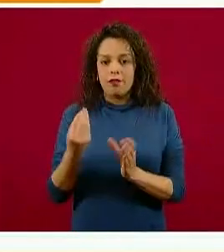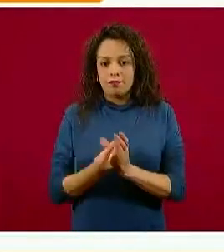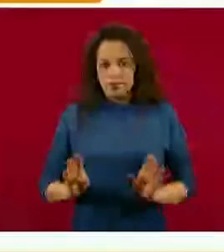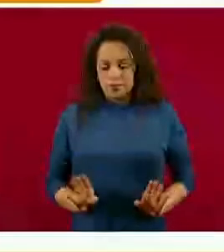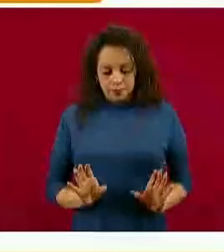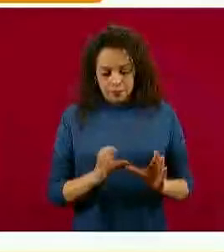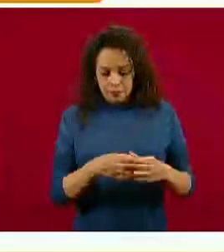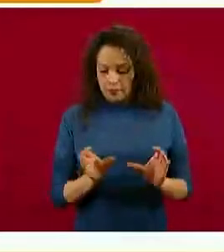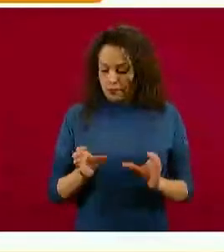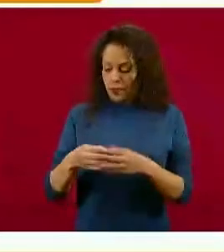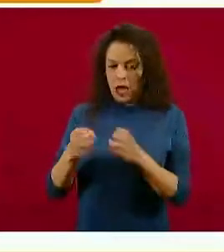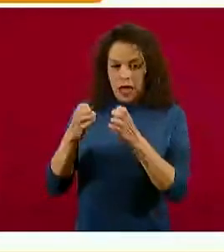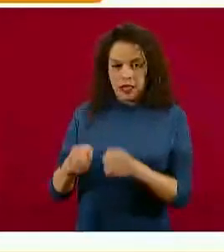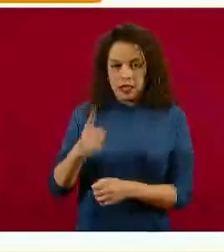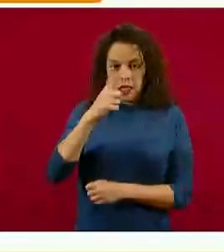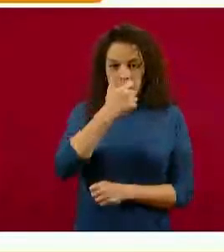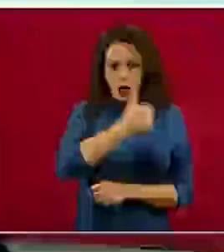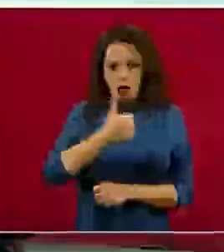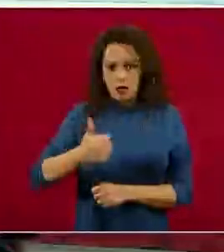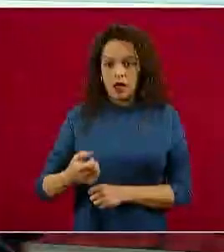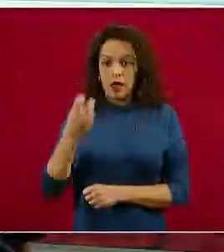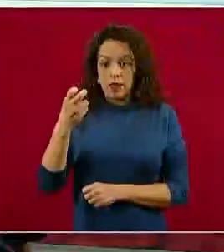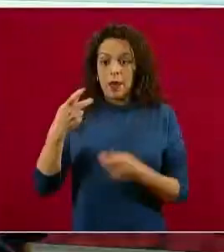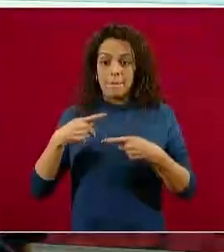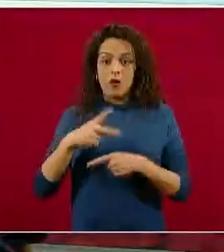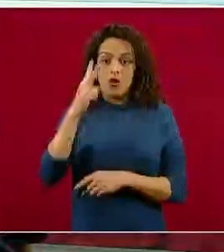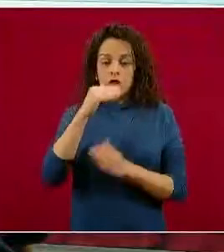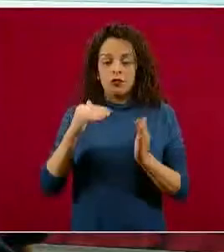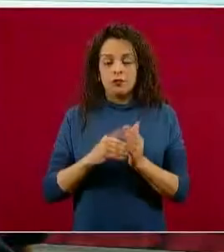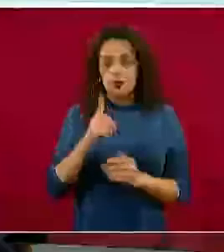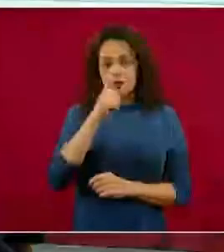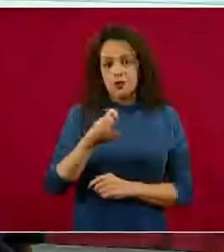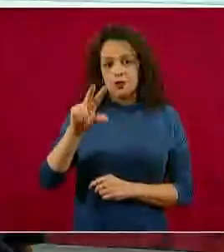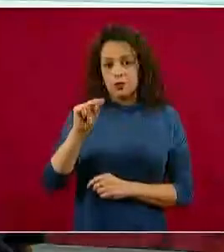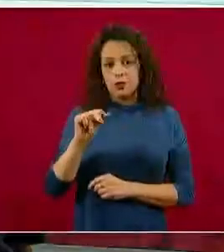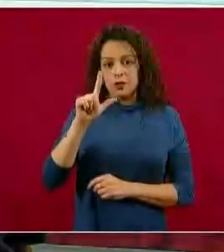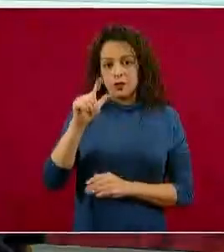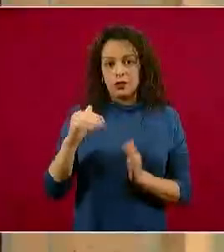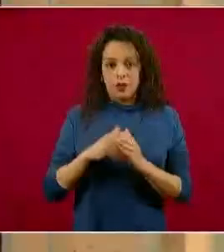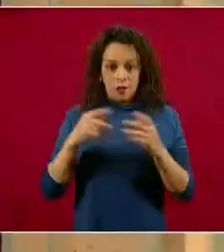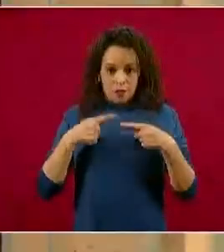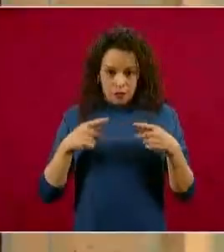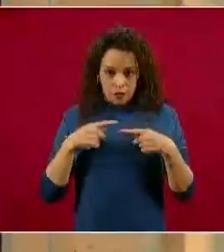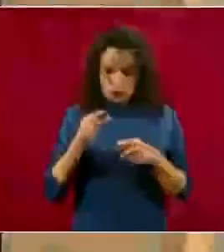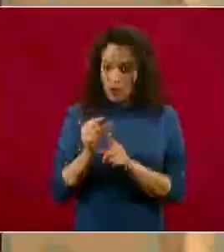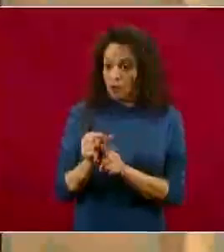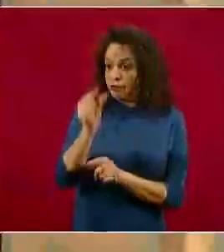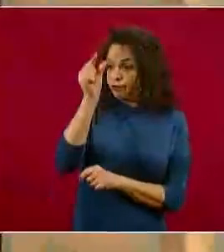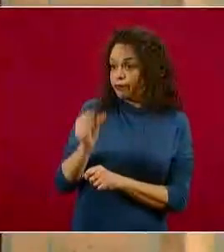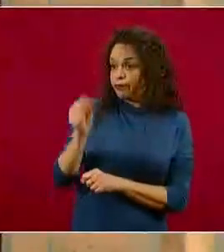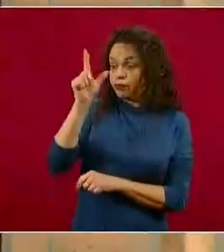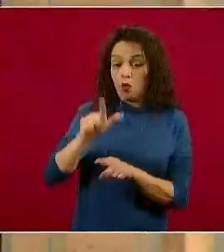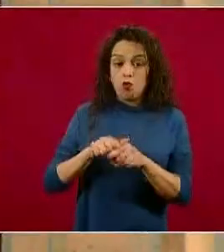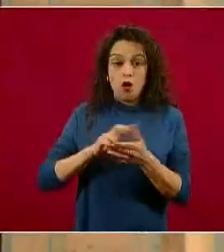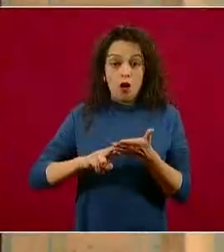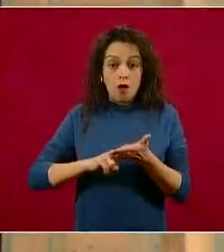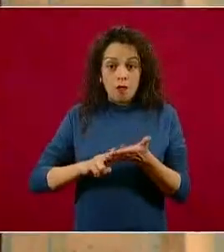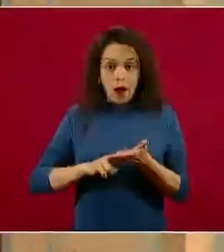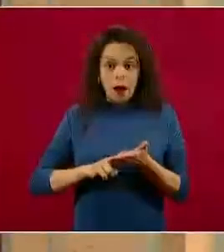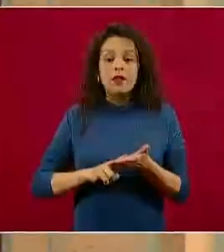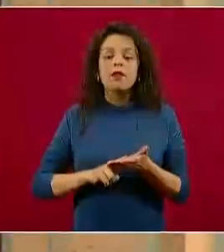cada una de estas más de 2,187,000 personas. En las barras de color verde están todas aquellas que ya tuvieron